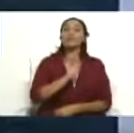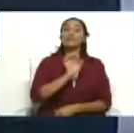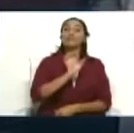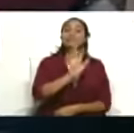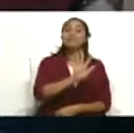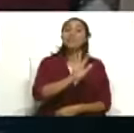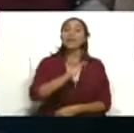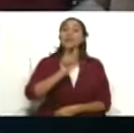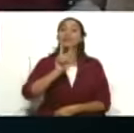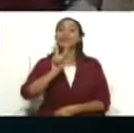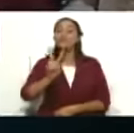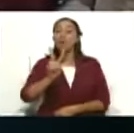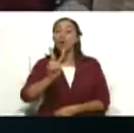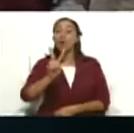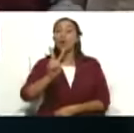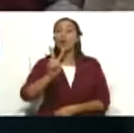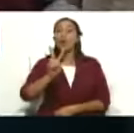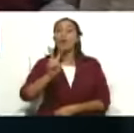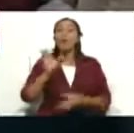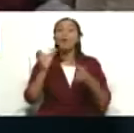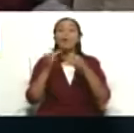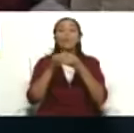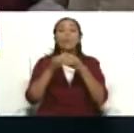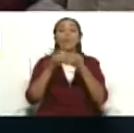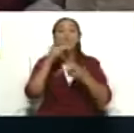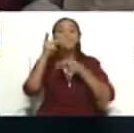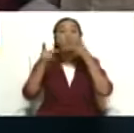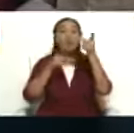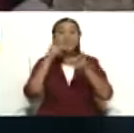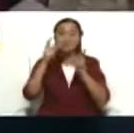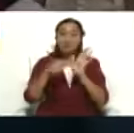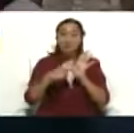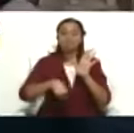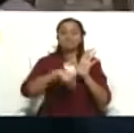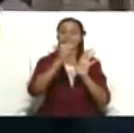52 partidos políticos que representan el